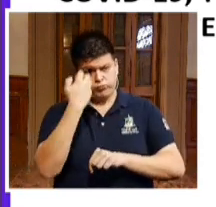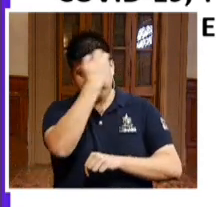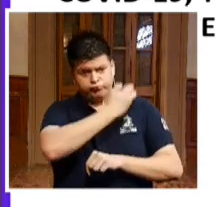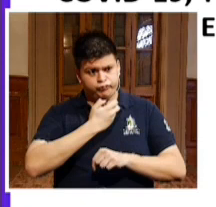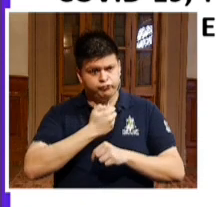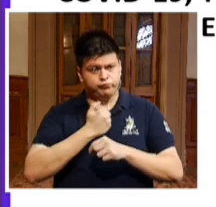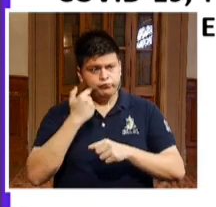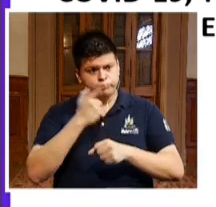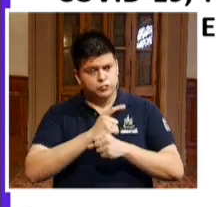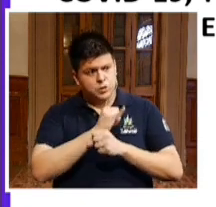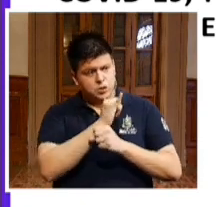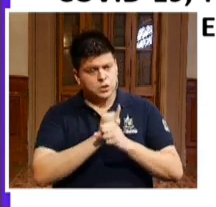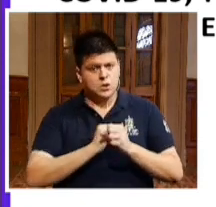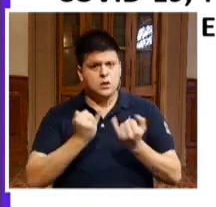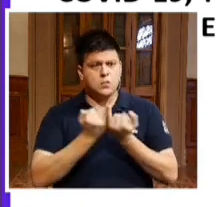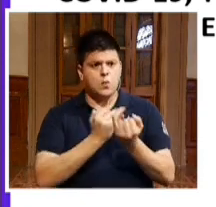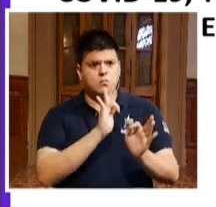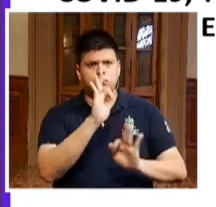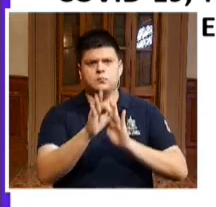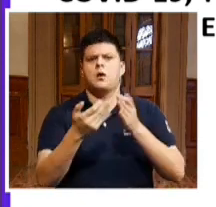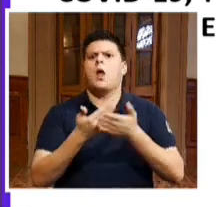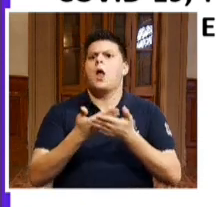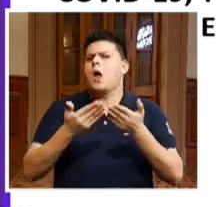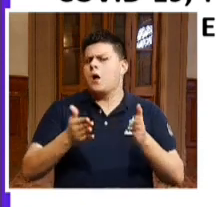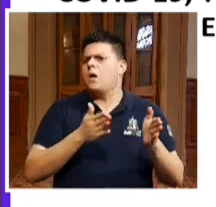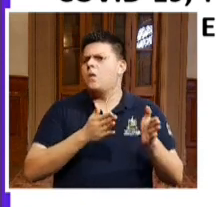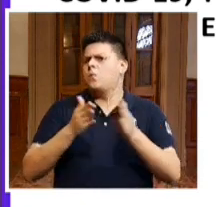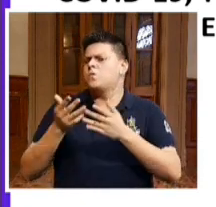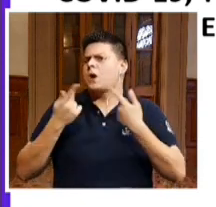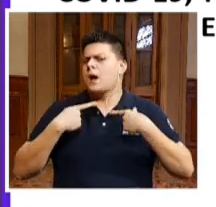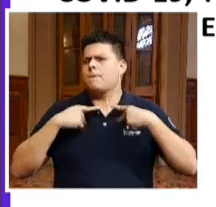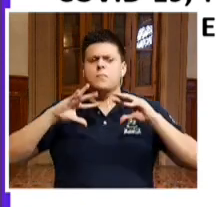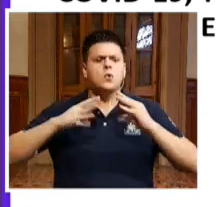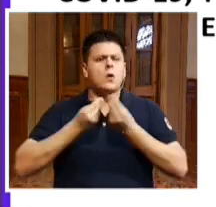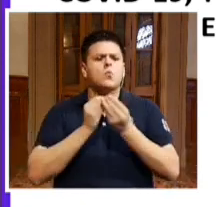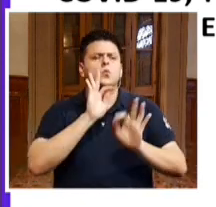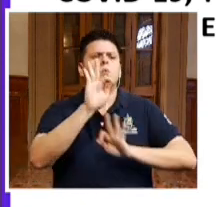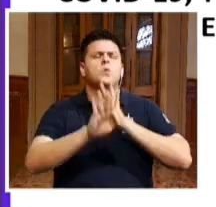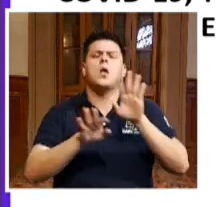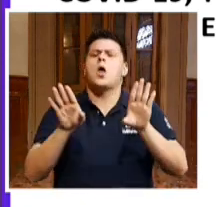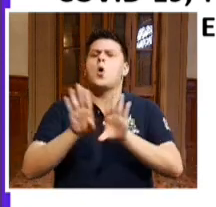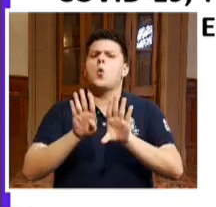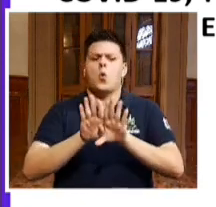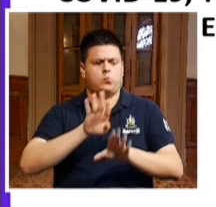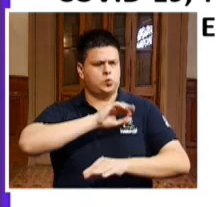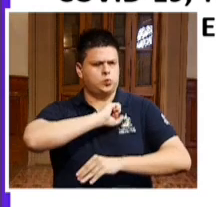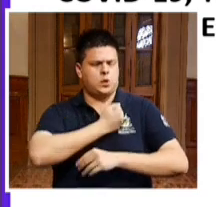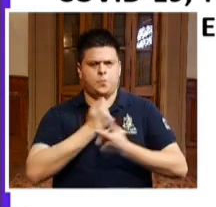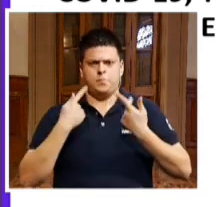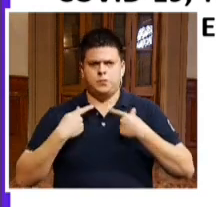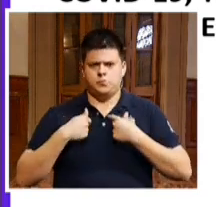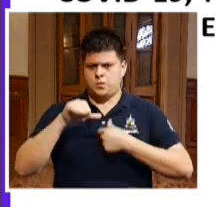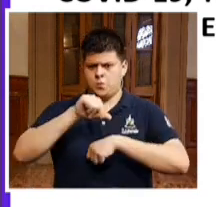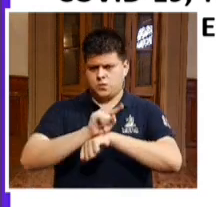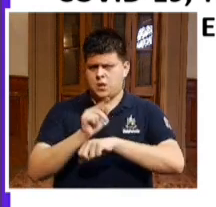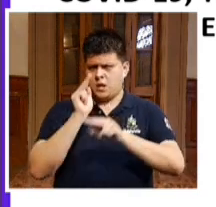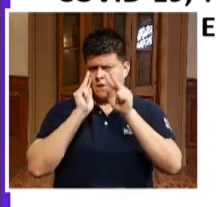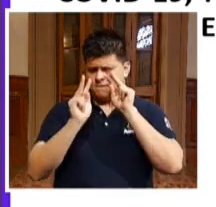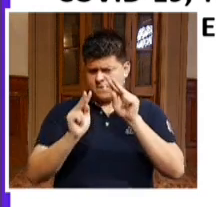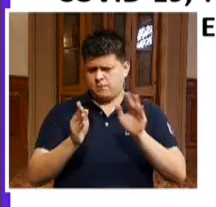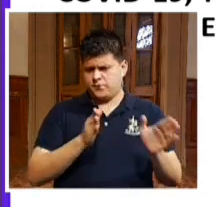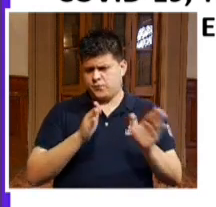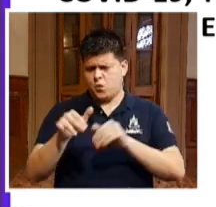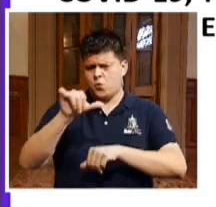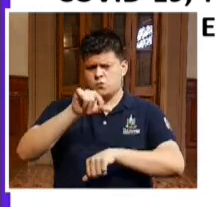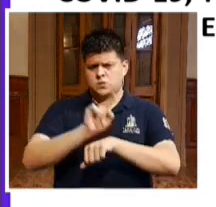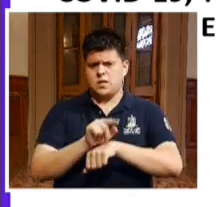La distribución por tipo de tratamiento o el estatus por tipo de tratamiento al día de hoy es como sigue. Al día